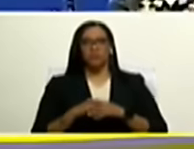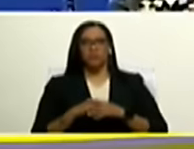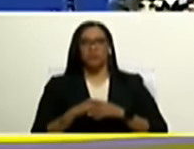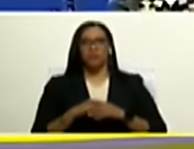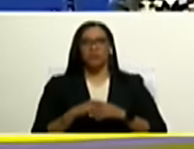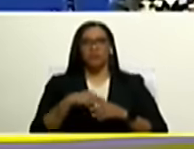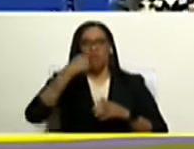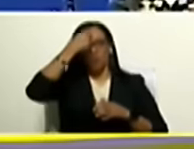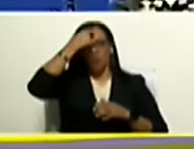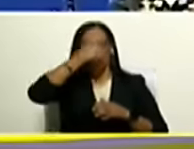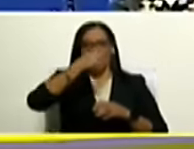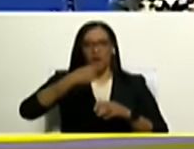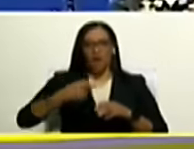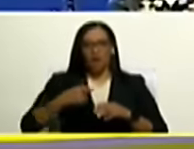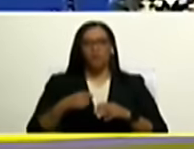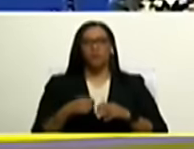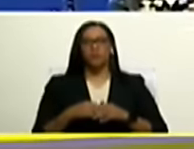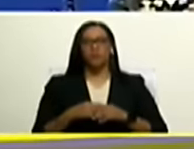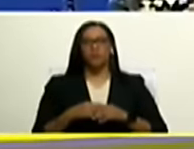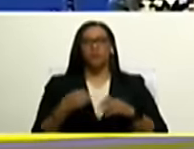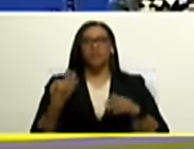de los pueblos aborígenes originales,